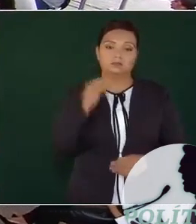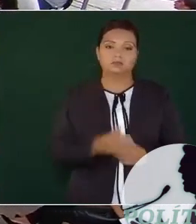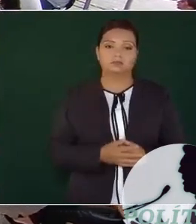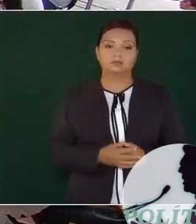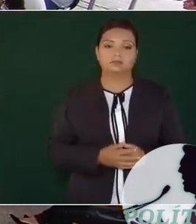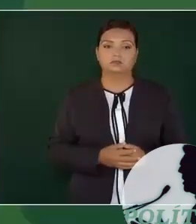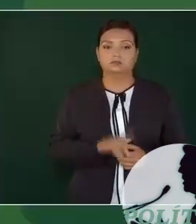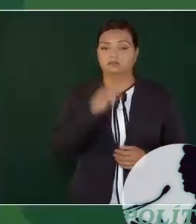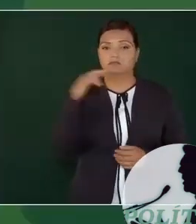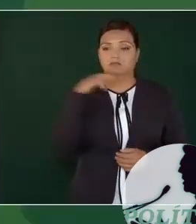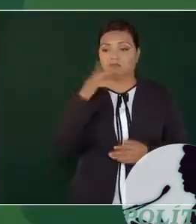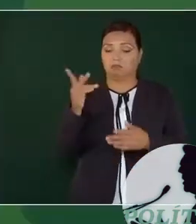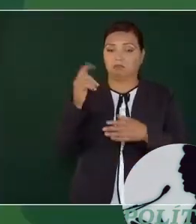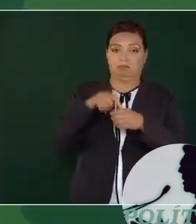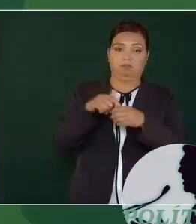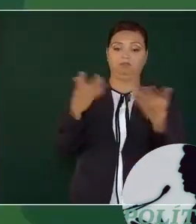de repente